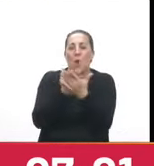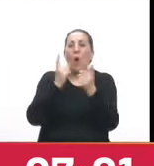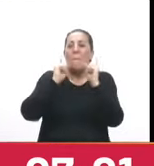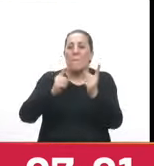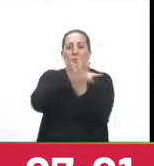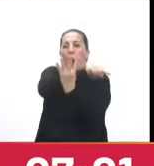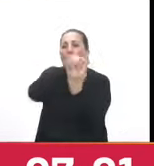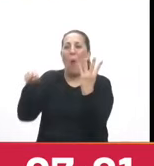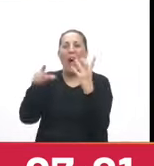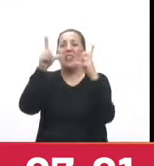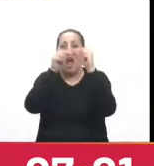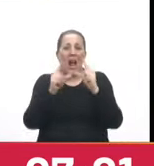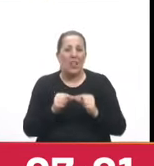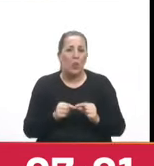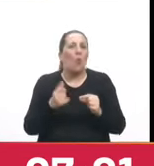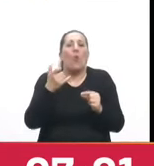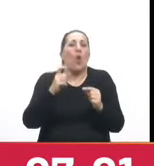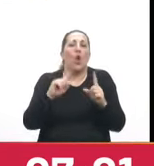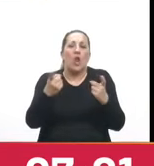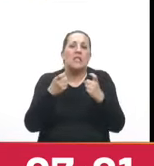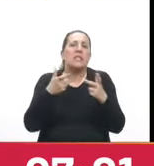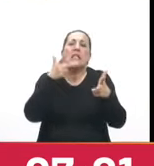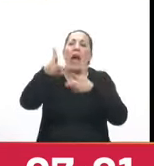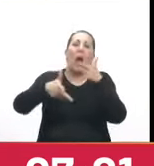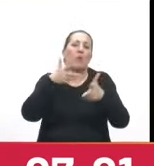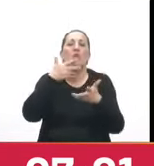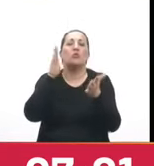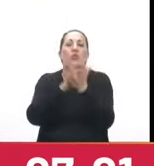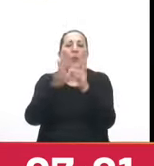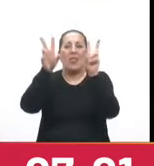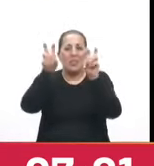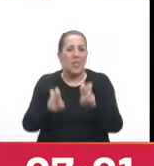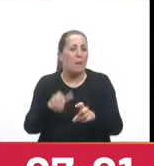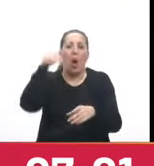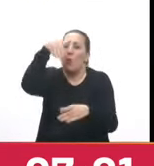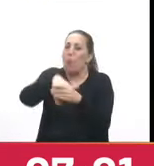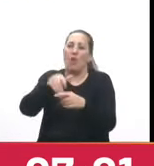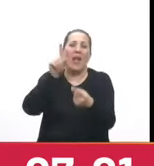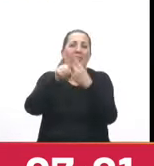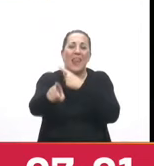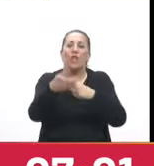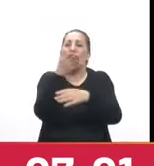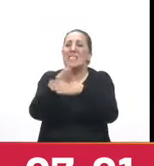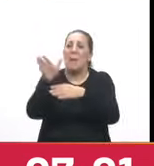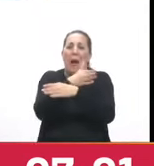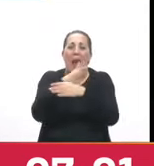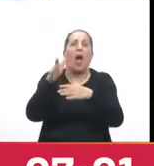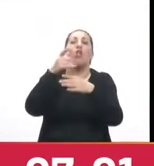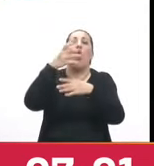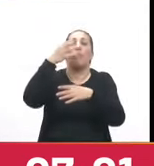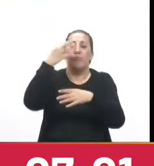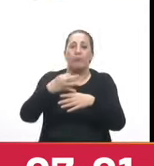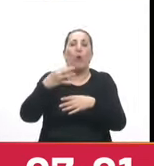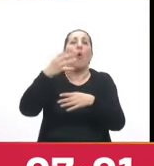discutir cada punto en particular y acá creo que hay una de dentro de una jornada donde el gobierno nacional sale victorioso desde ayer también tiene